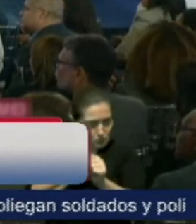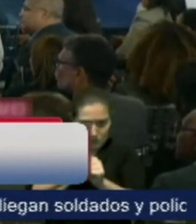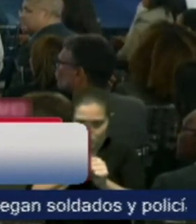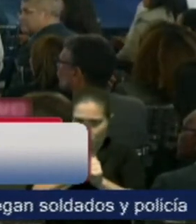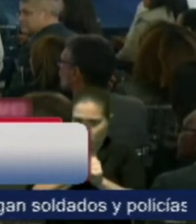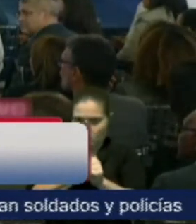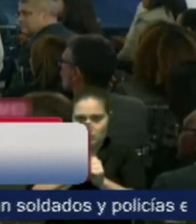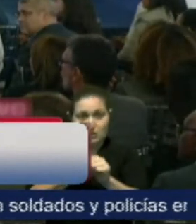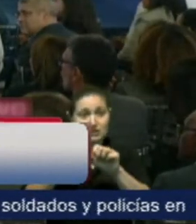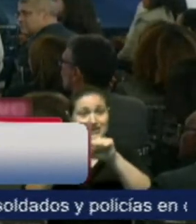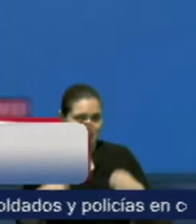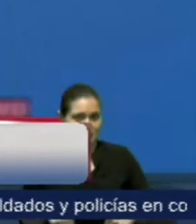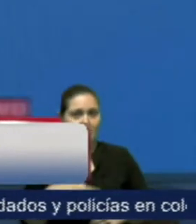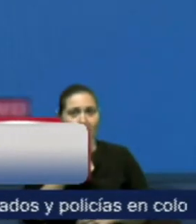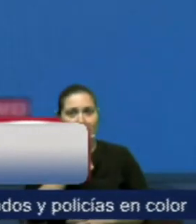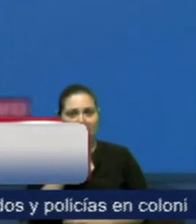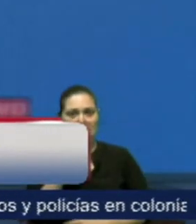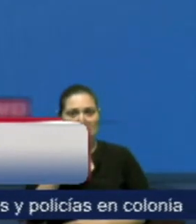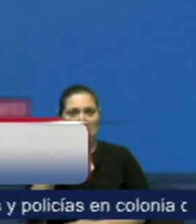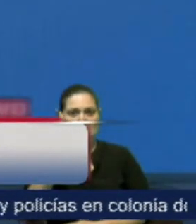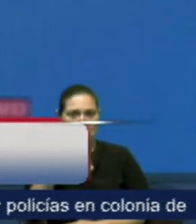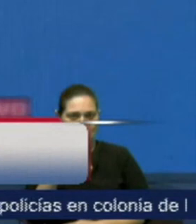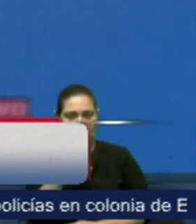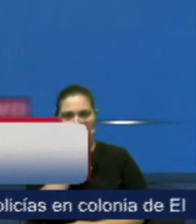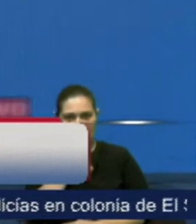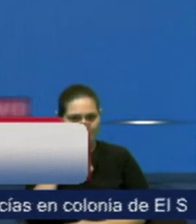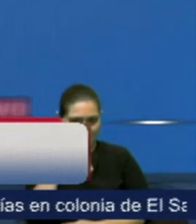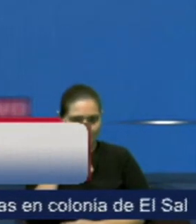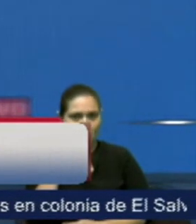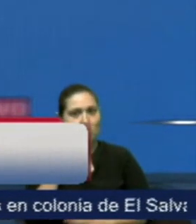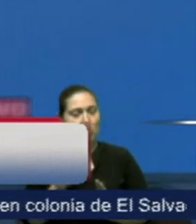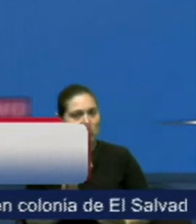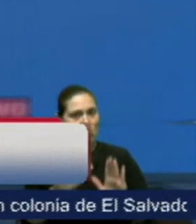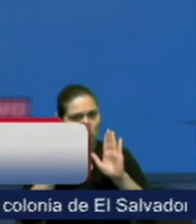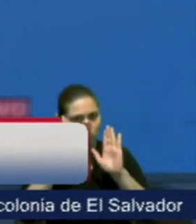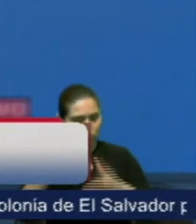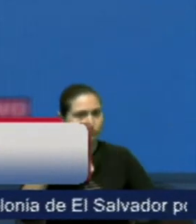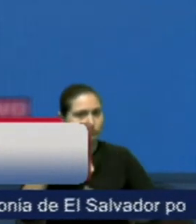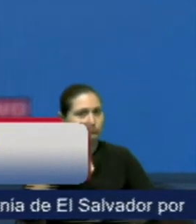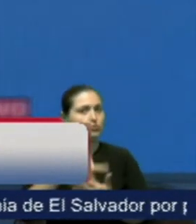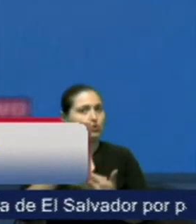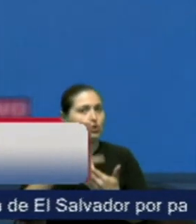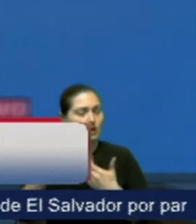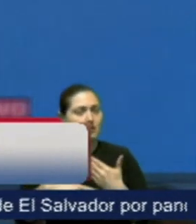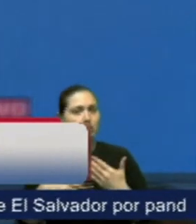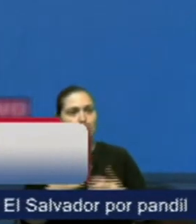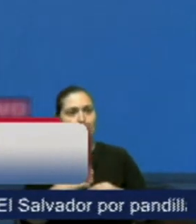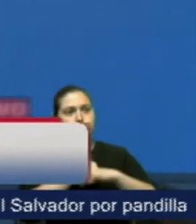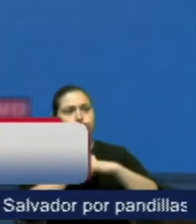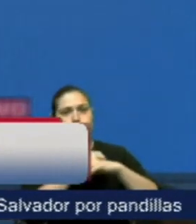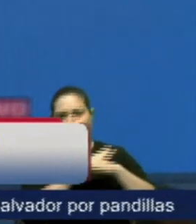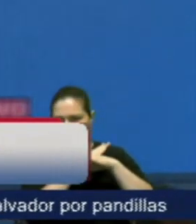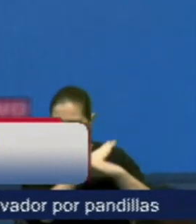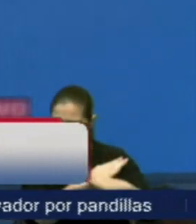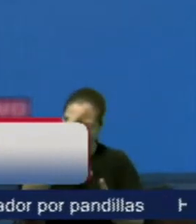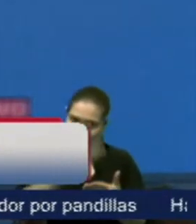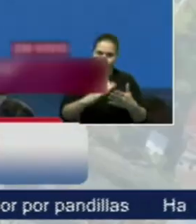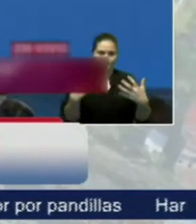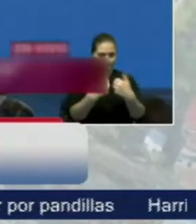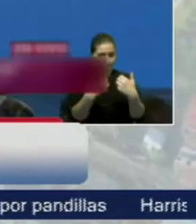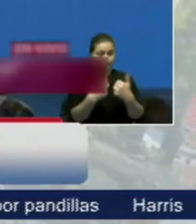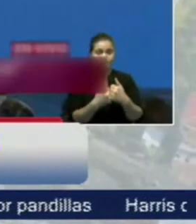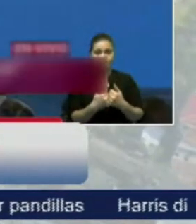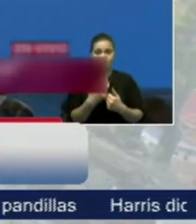Bueno, ahí escuchamos lo que dijo el presidente Luis Abinader con relación a